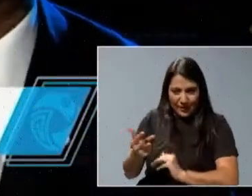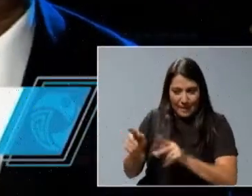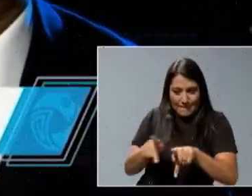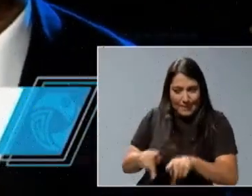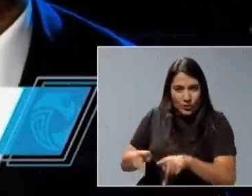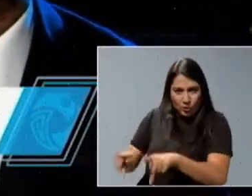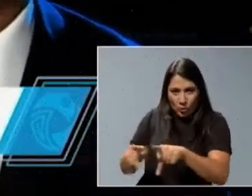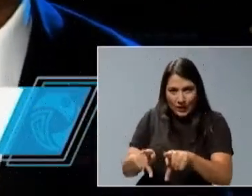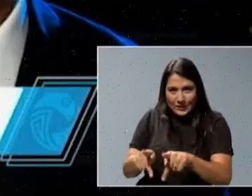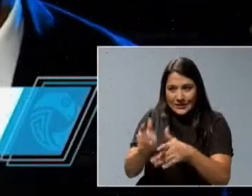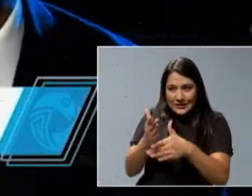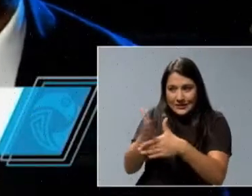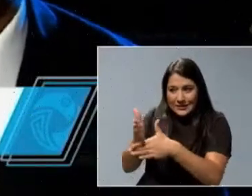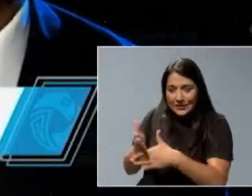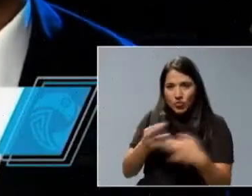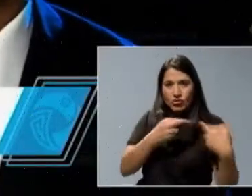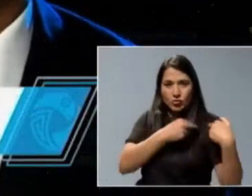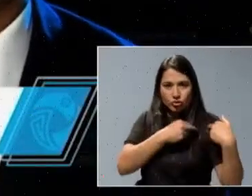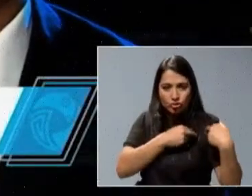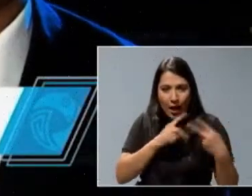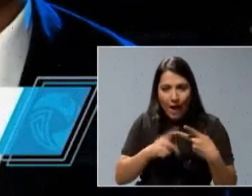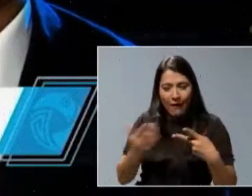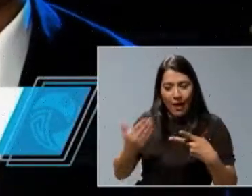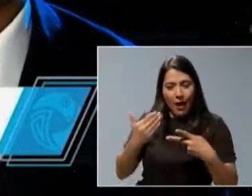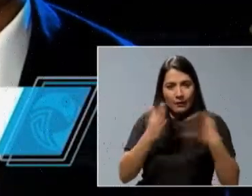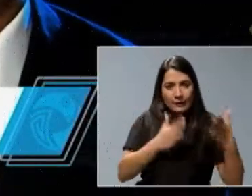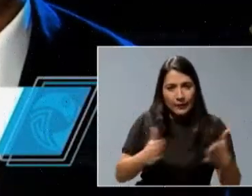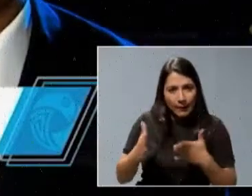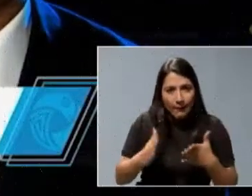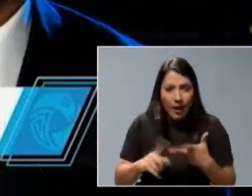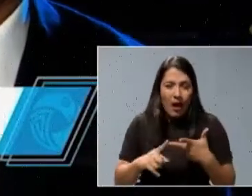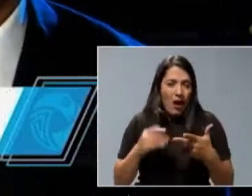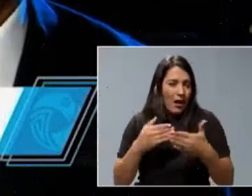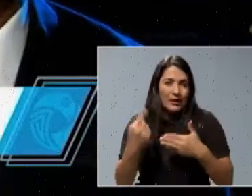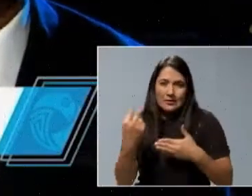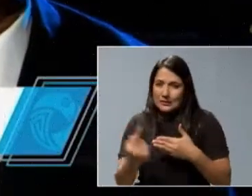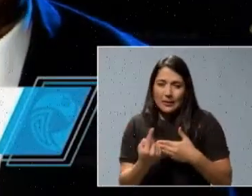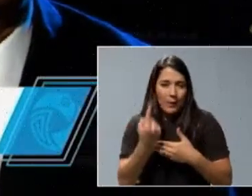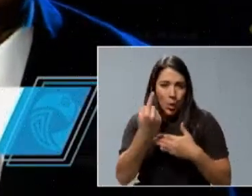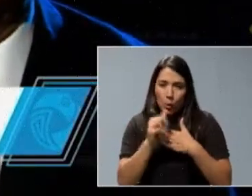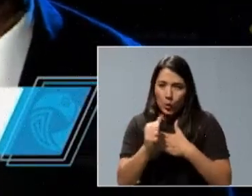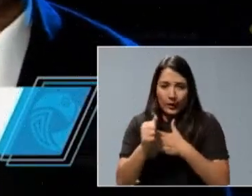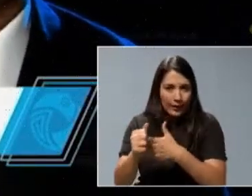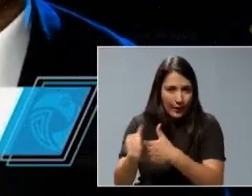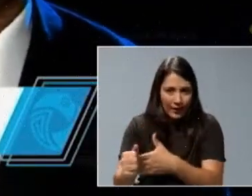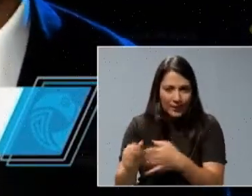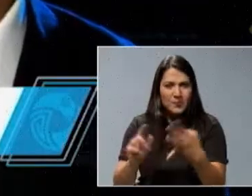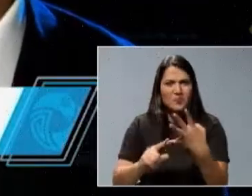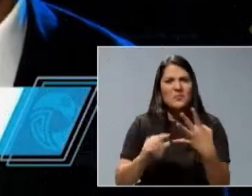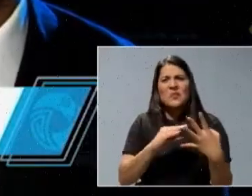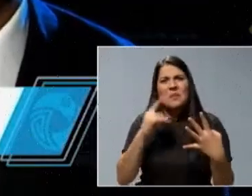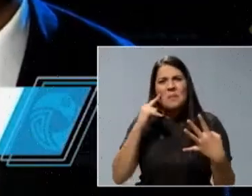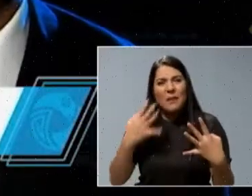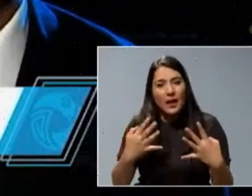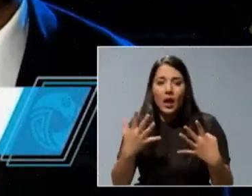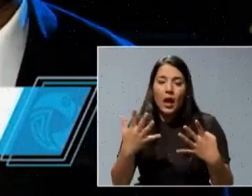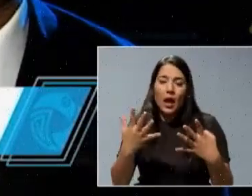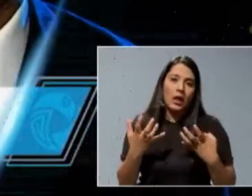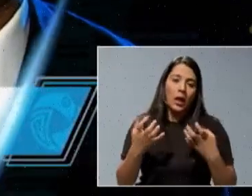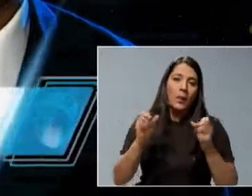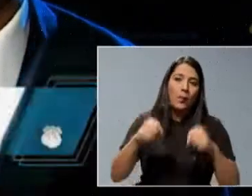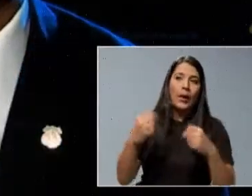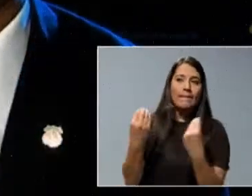planificación previa, generalmente hay una jerarquía dentro del grupo, y obviamente el fin que los motiva es ganar